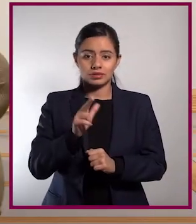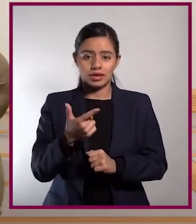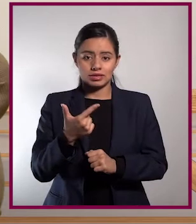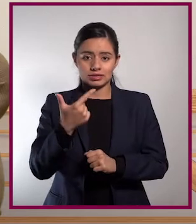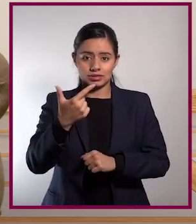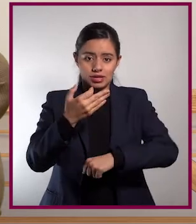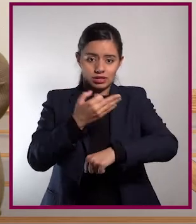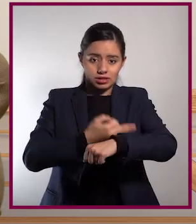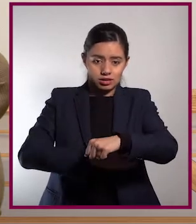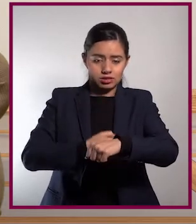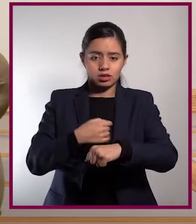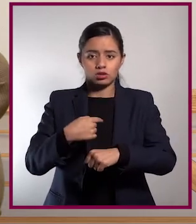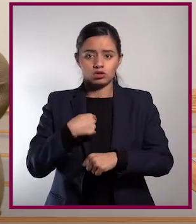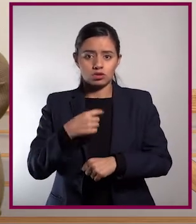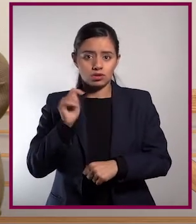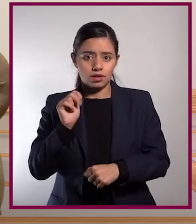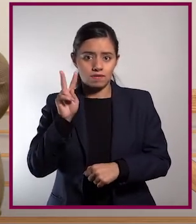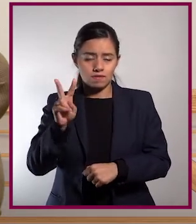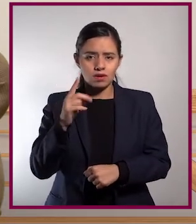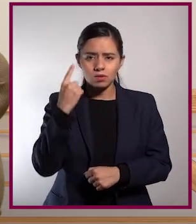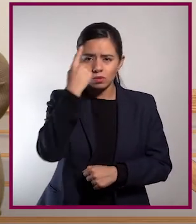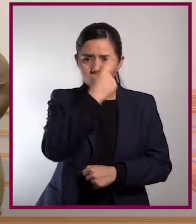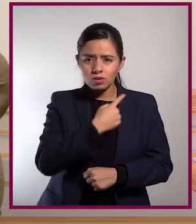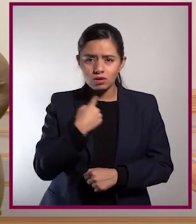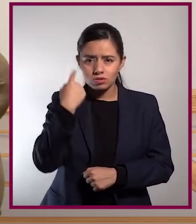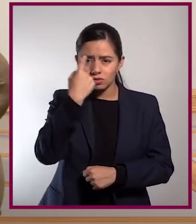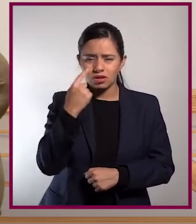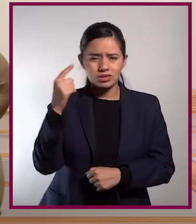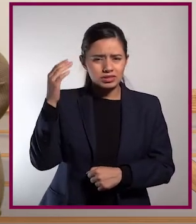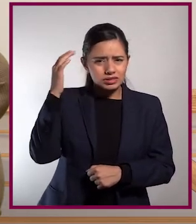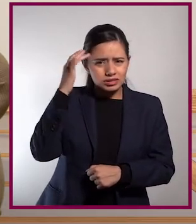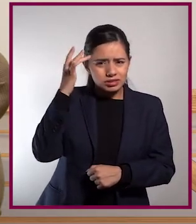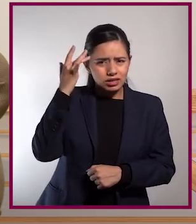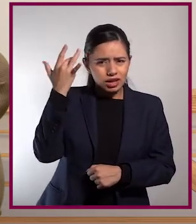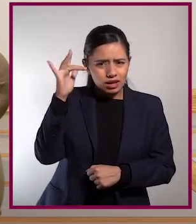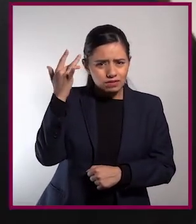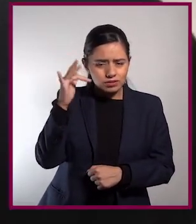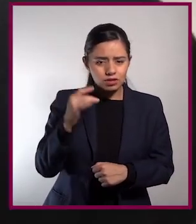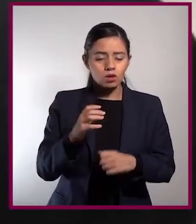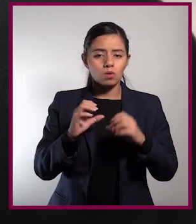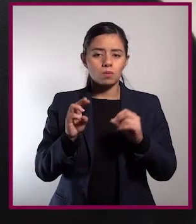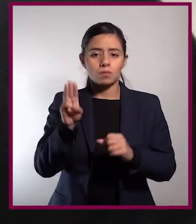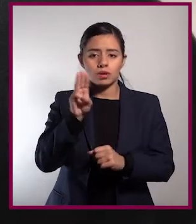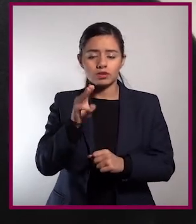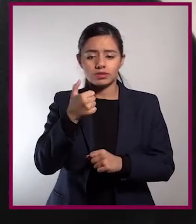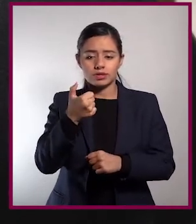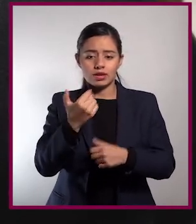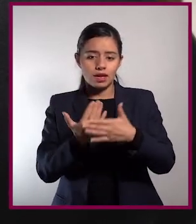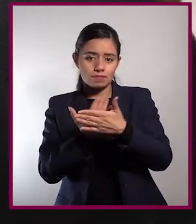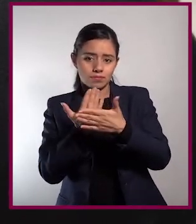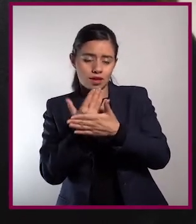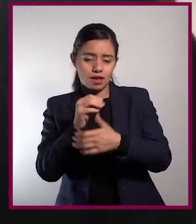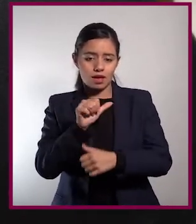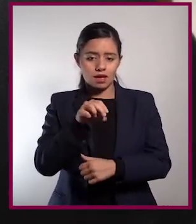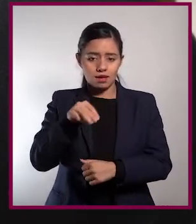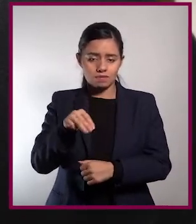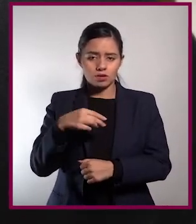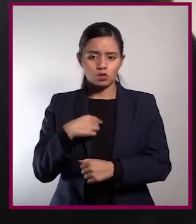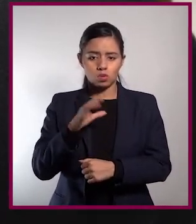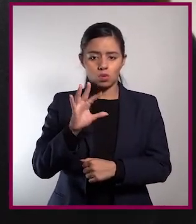martes 7 p.m. Después de pasar horas frente a la tele, me dolió la cabeza. O miércoles 6 a.m.